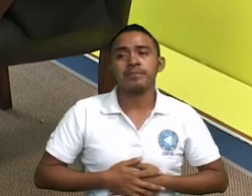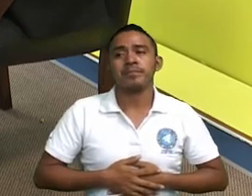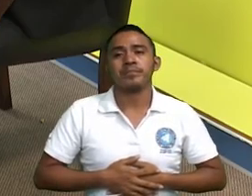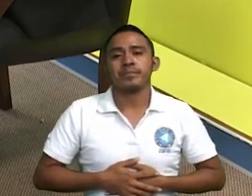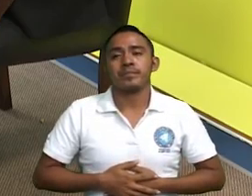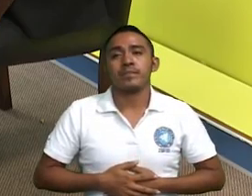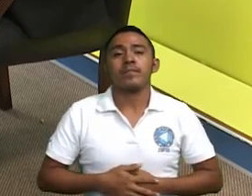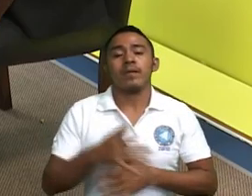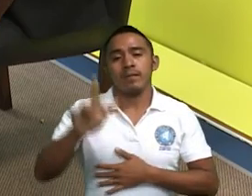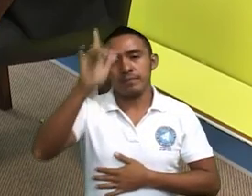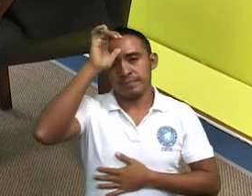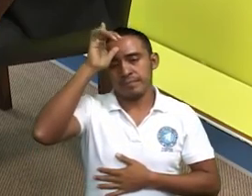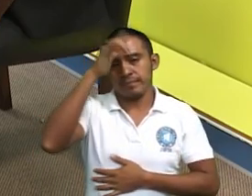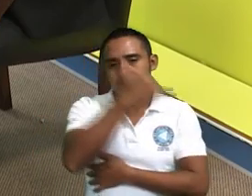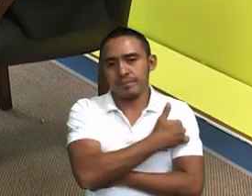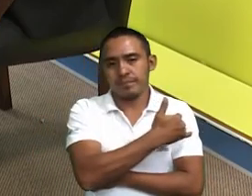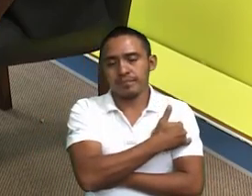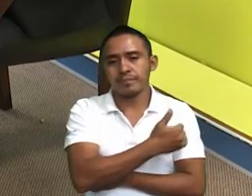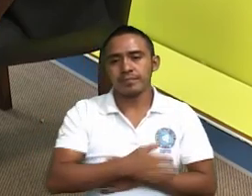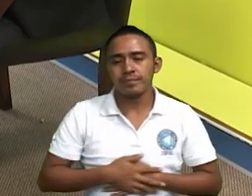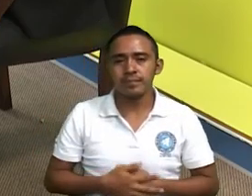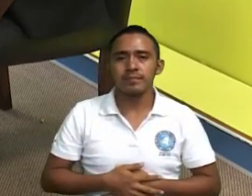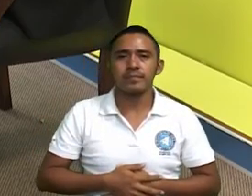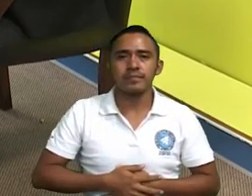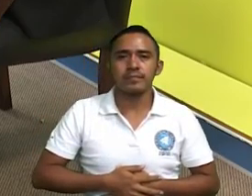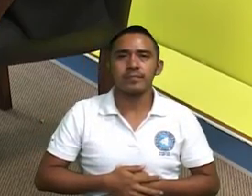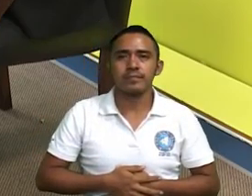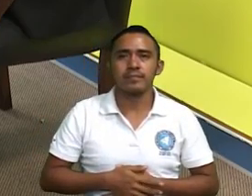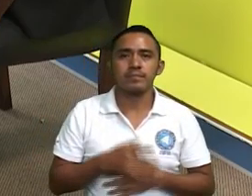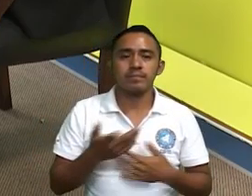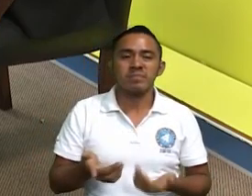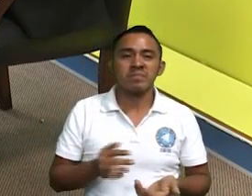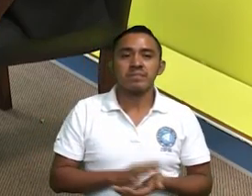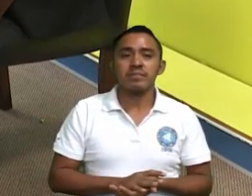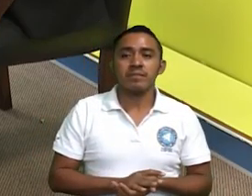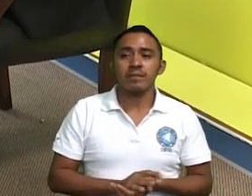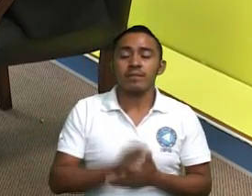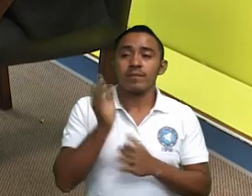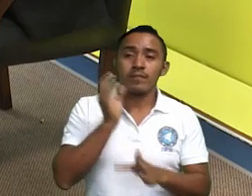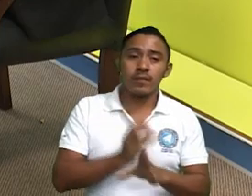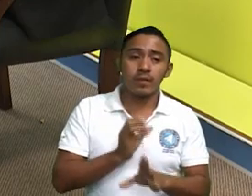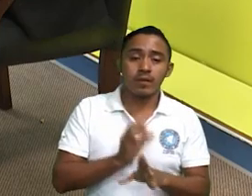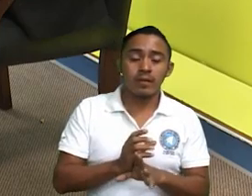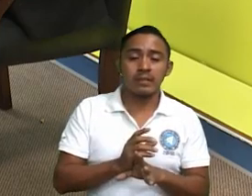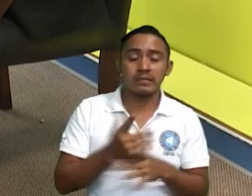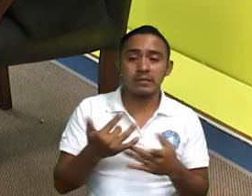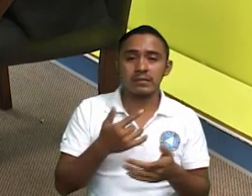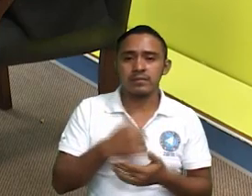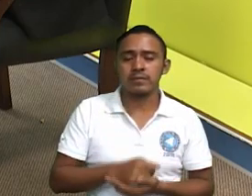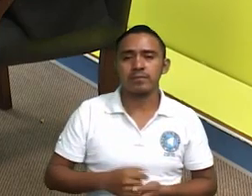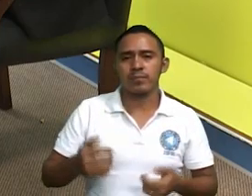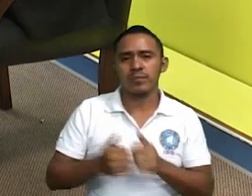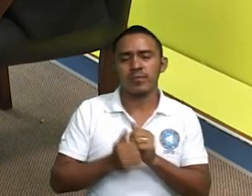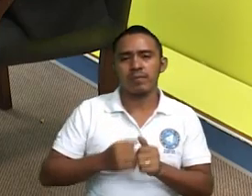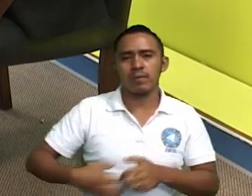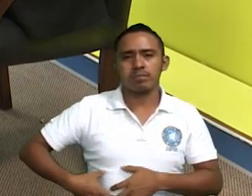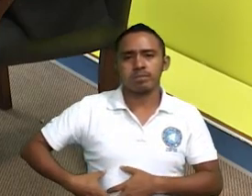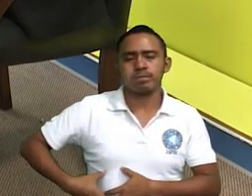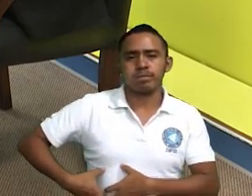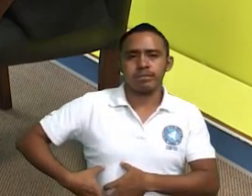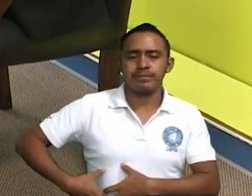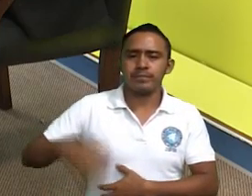en el Hospital Alemán Nicaragüense, una de las primeras causas de consulta son los cólicos biliares.